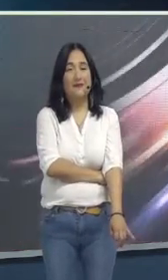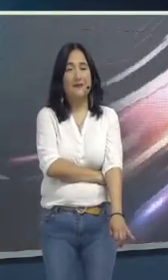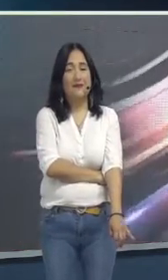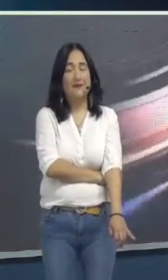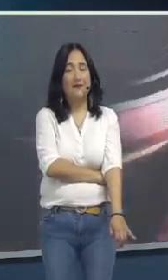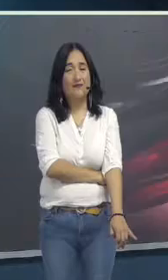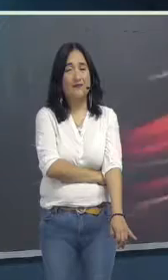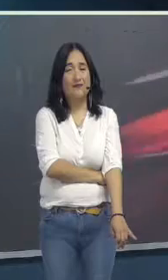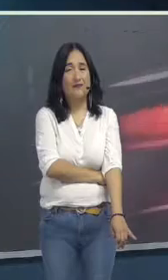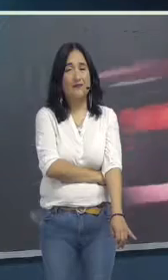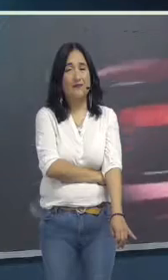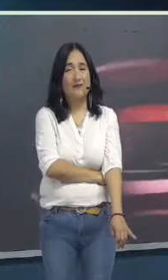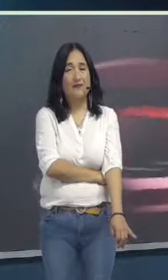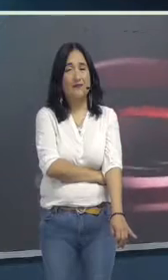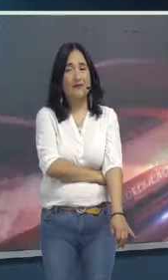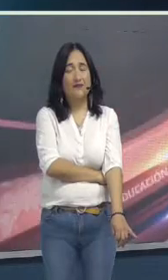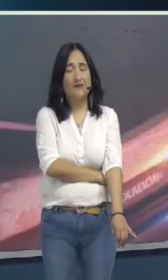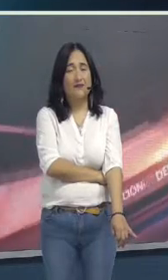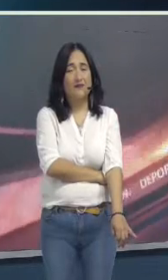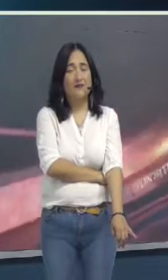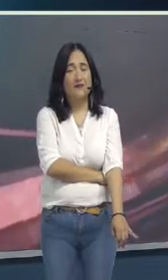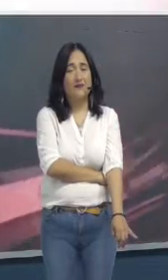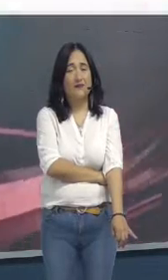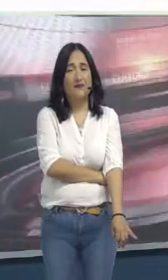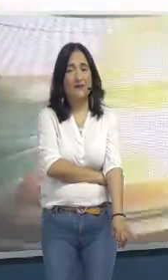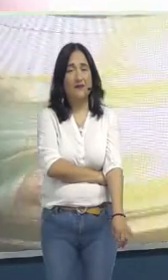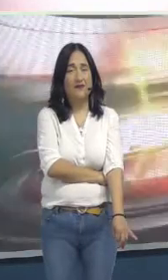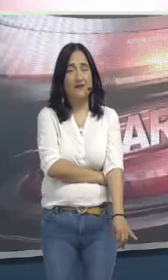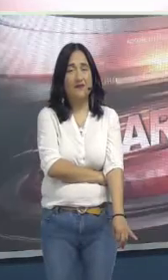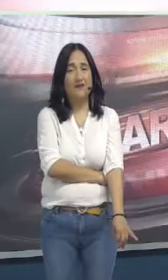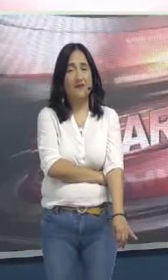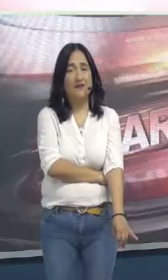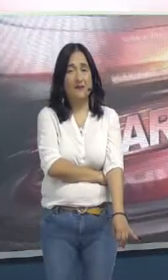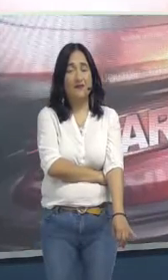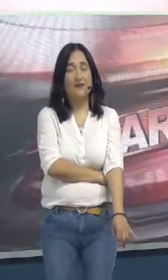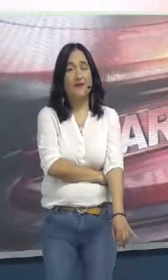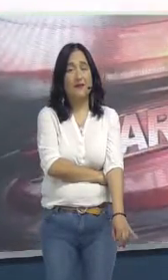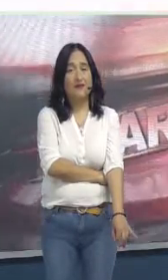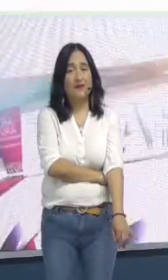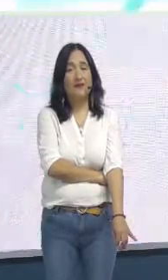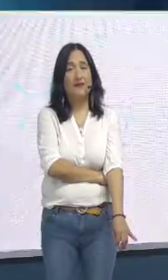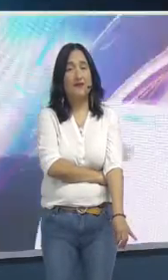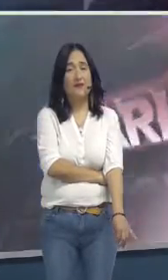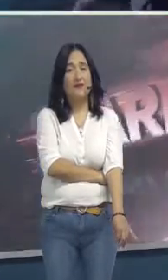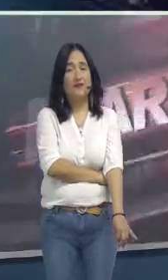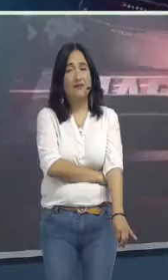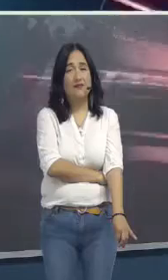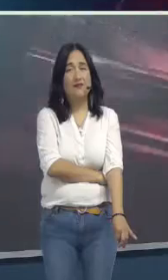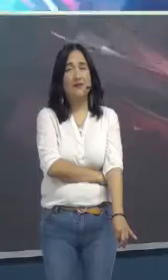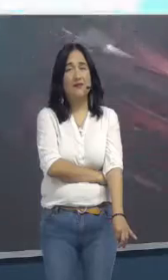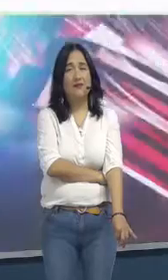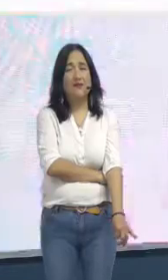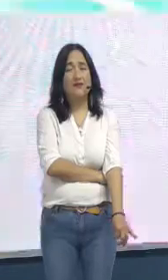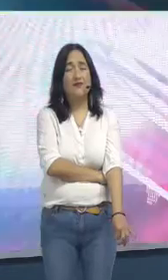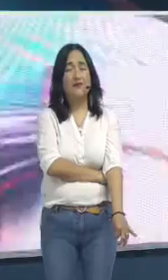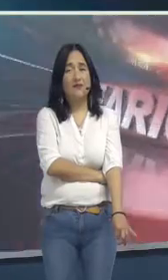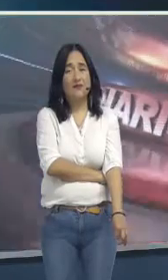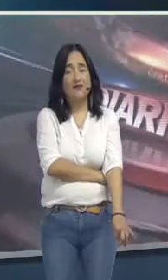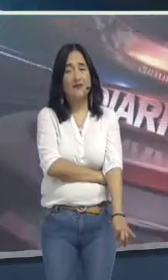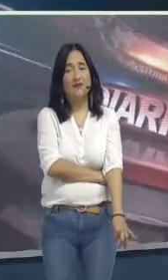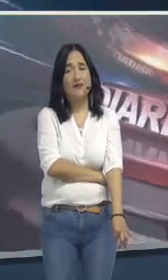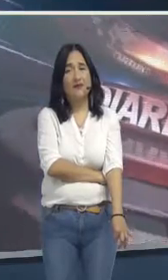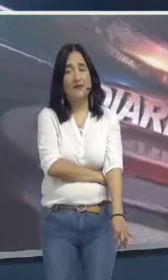También en estudio, al igual que las reuniones familiares, al igual que algunas actividades deportivas, Son todos temas que se están